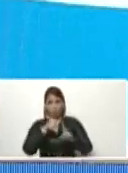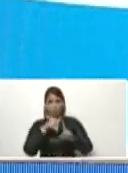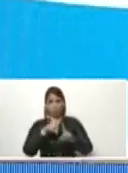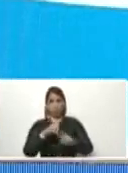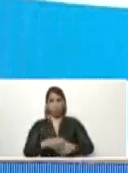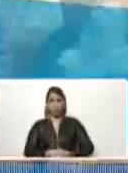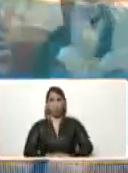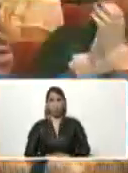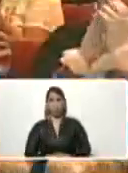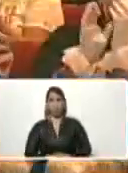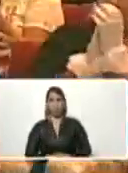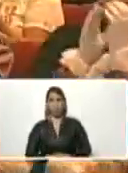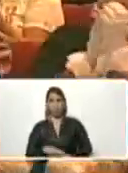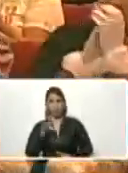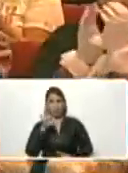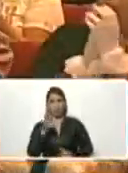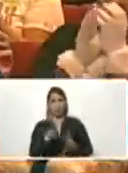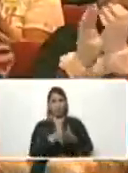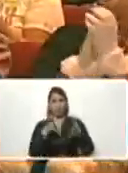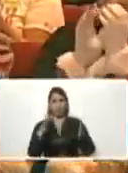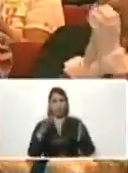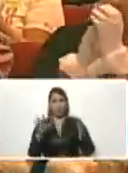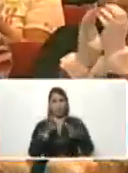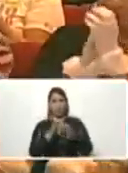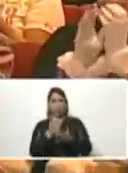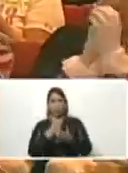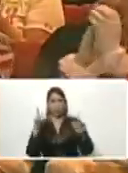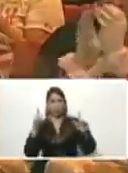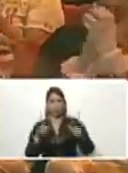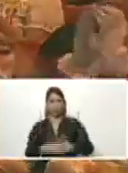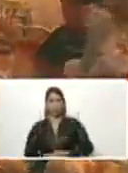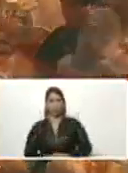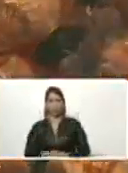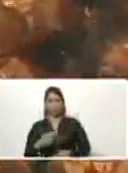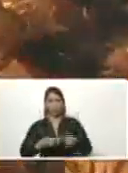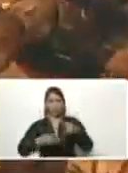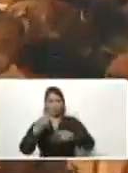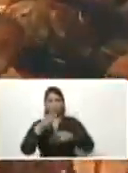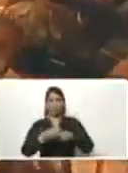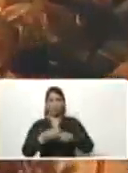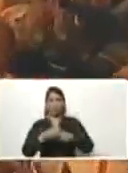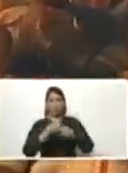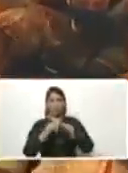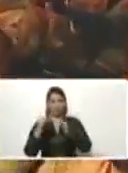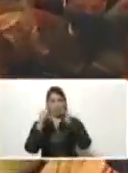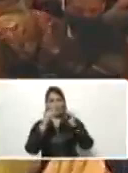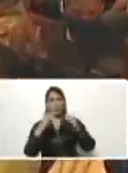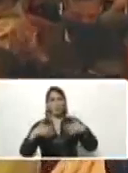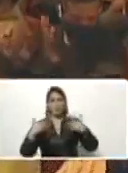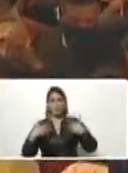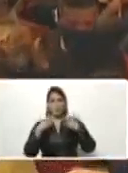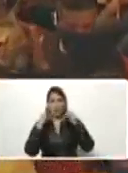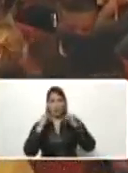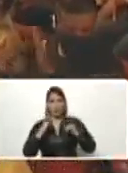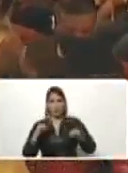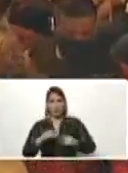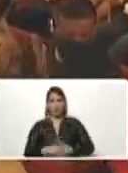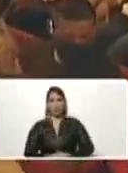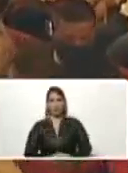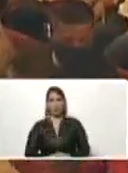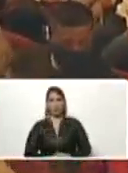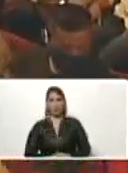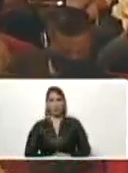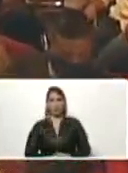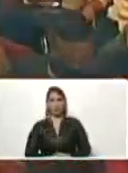compañeras. La patria grande, unida y libre, construyendo la igualdad y la felicidad hacia el futuro.